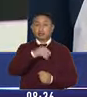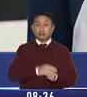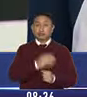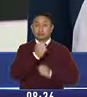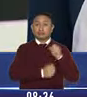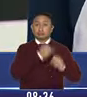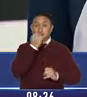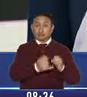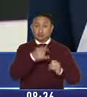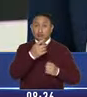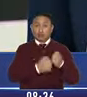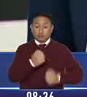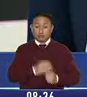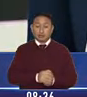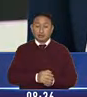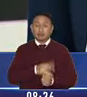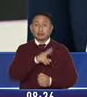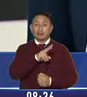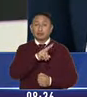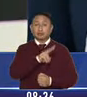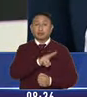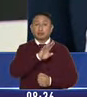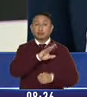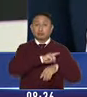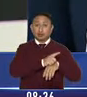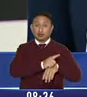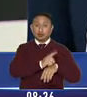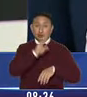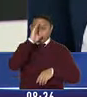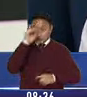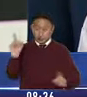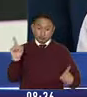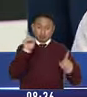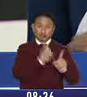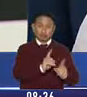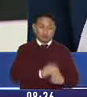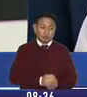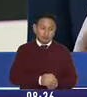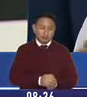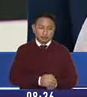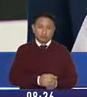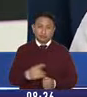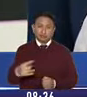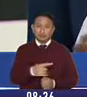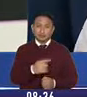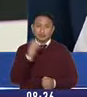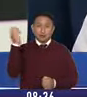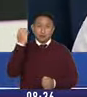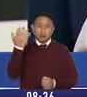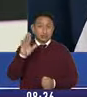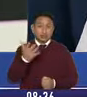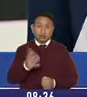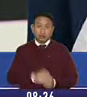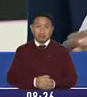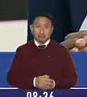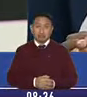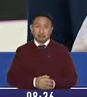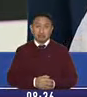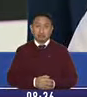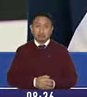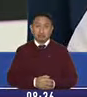hubo un problema. En 25 minutos llegó la Policía Nacional. Nunca llegó una ambulancia. Nunca llegó